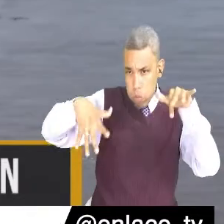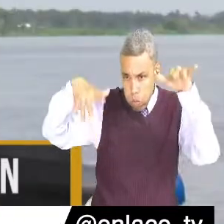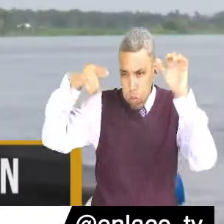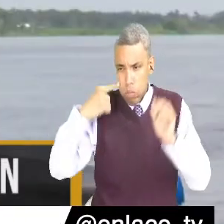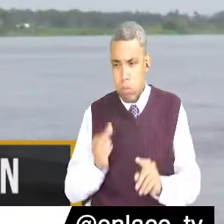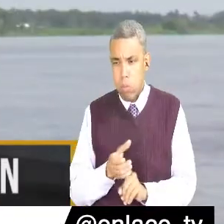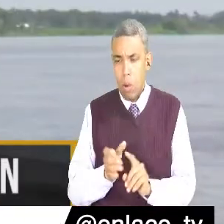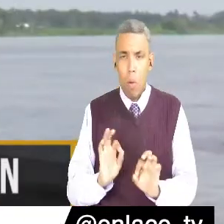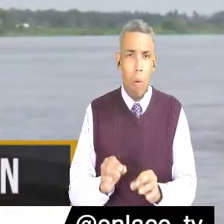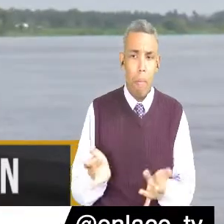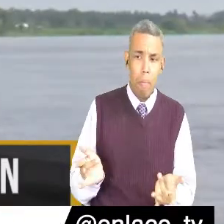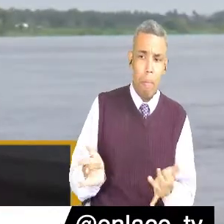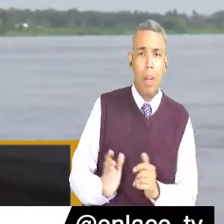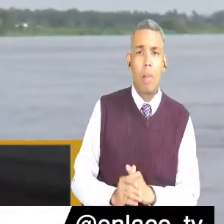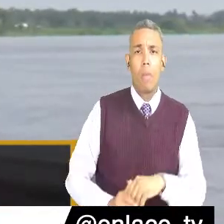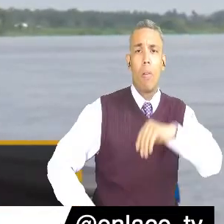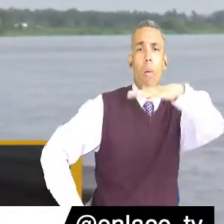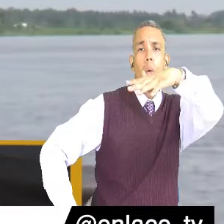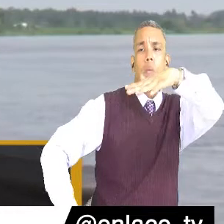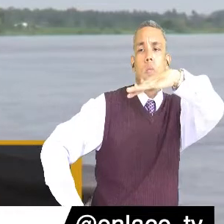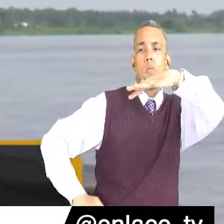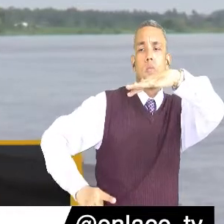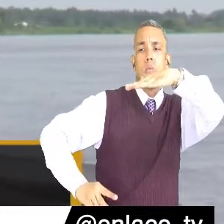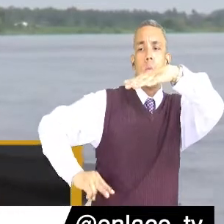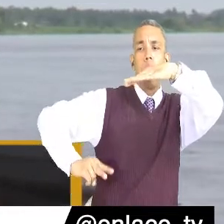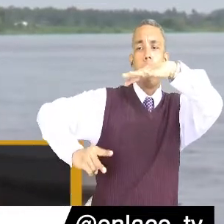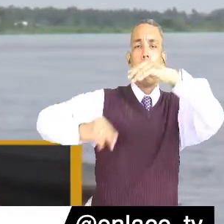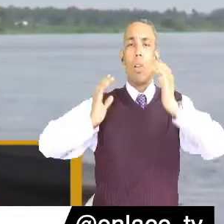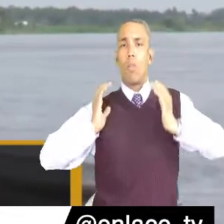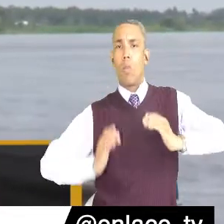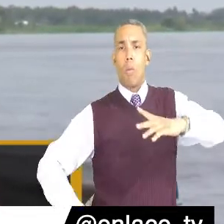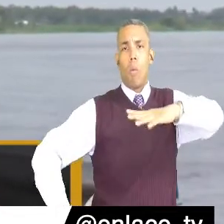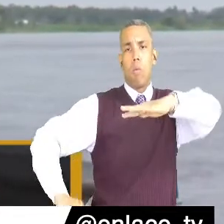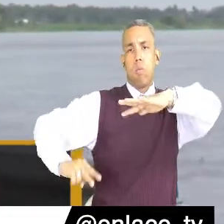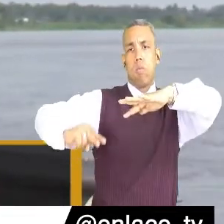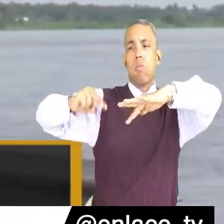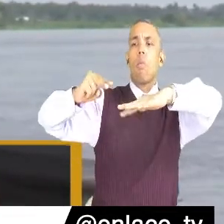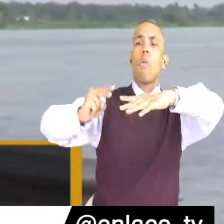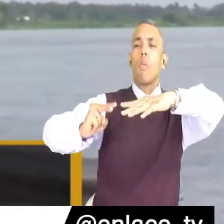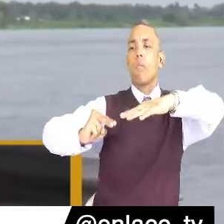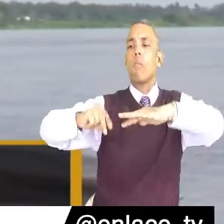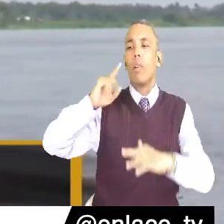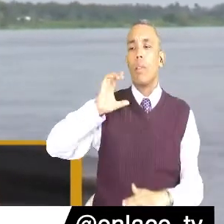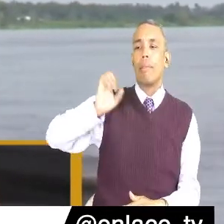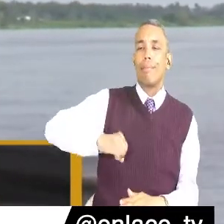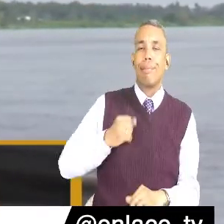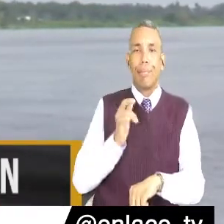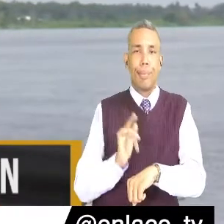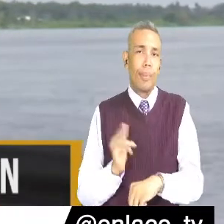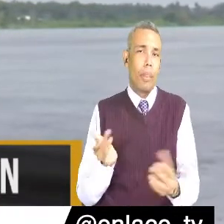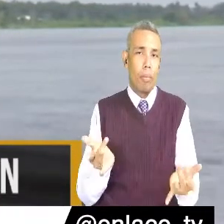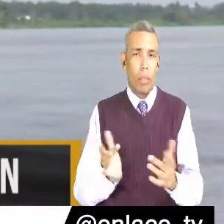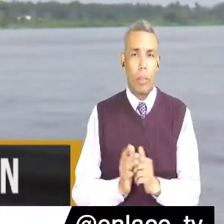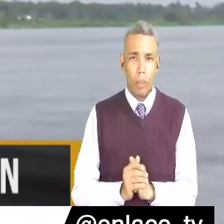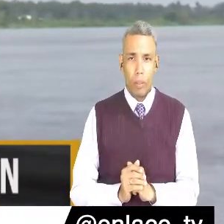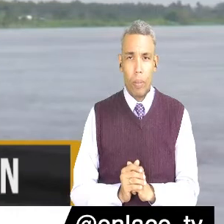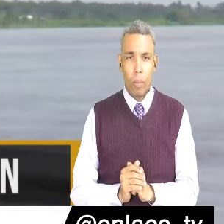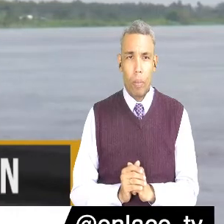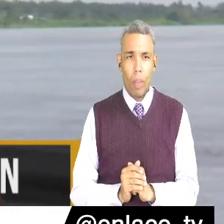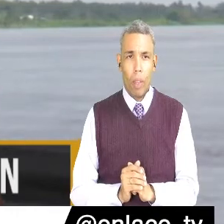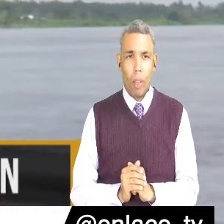traten de usar los salvavidas, ¿sí? Aunque los pescadores no lo utilizan. ¿Por qué? Porque a ellos se